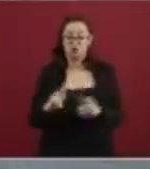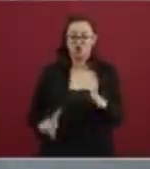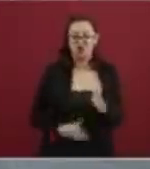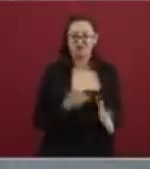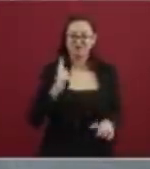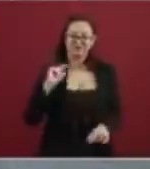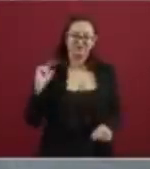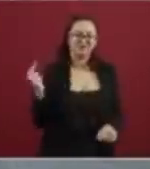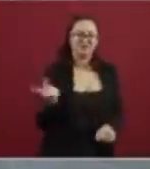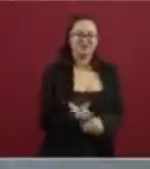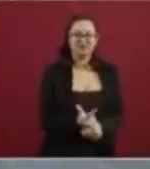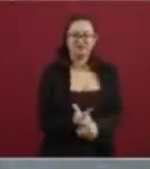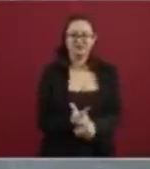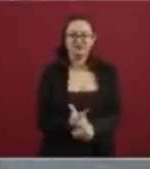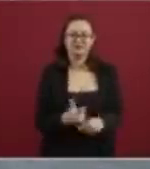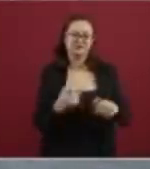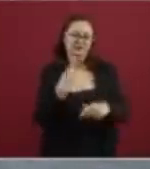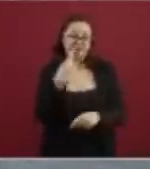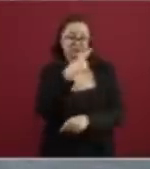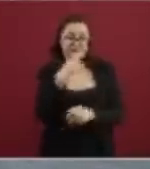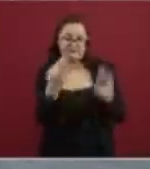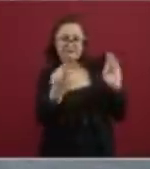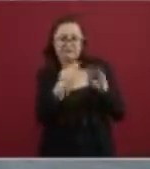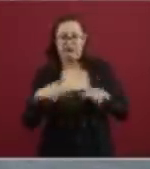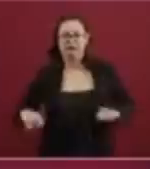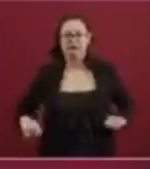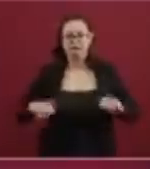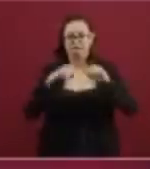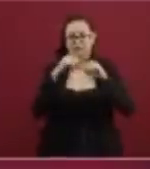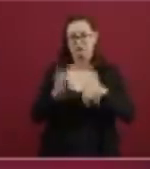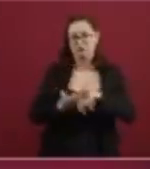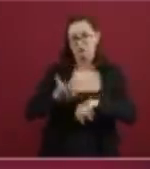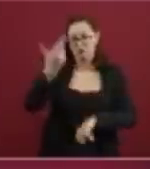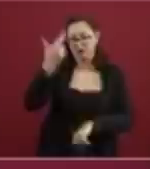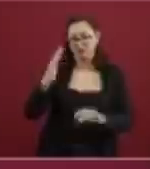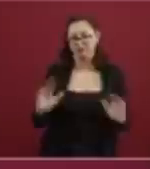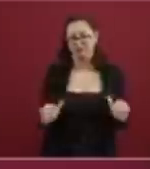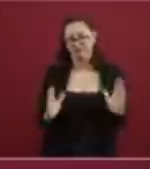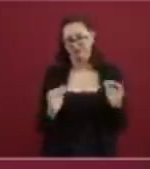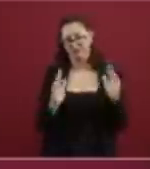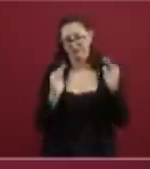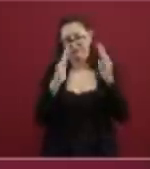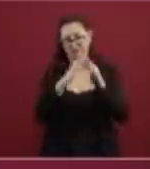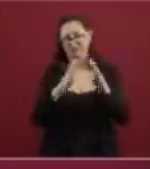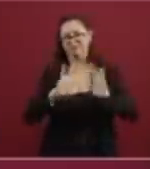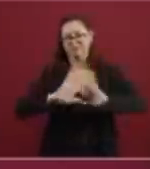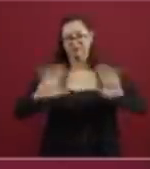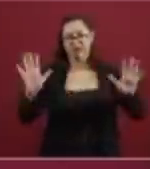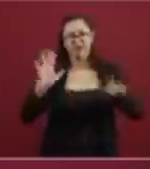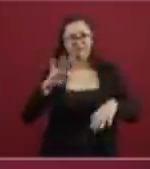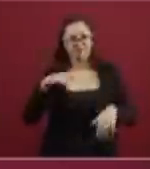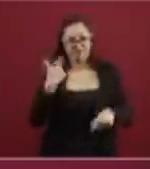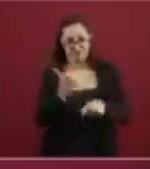redescubrimiento, ¿no?, del Templo Mayor, que ya estaba descubierto, pero